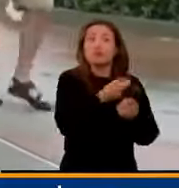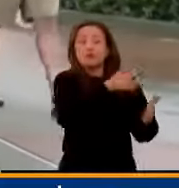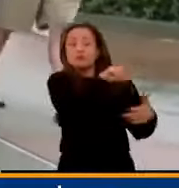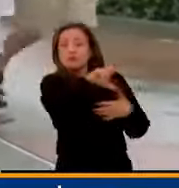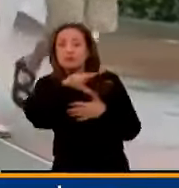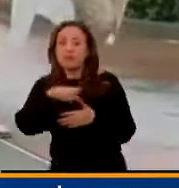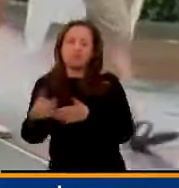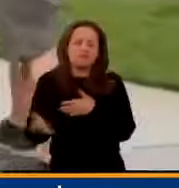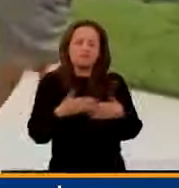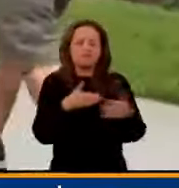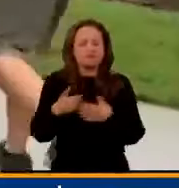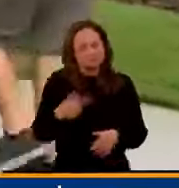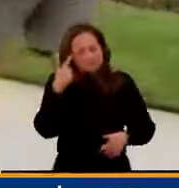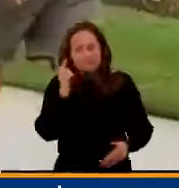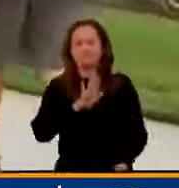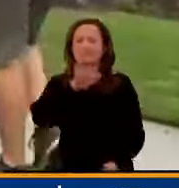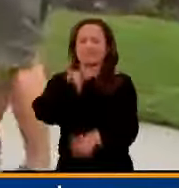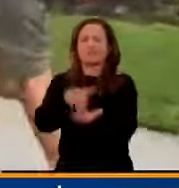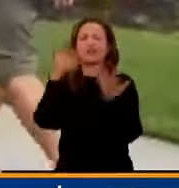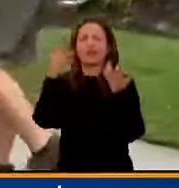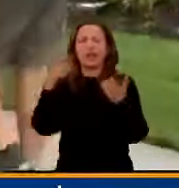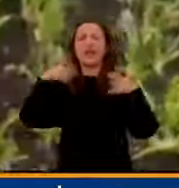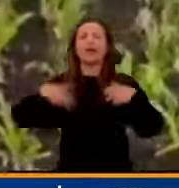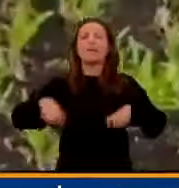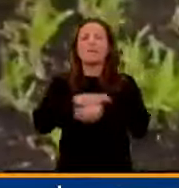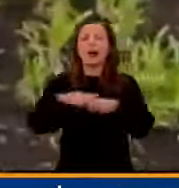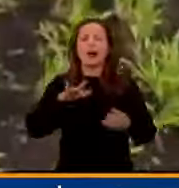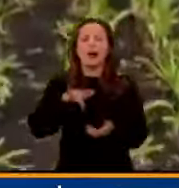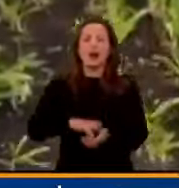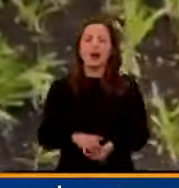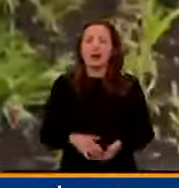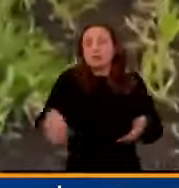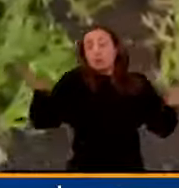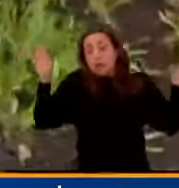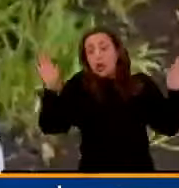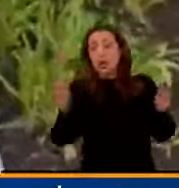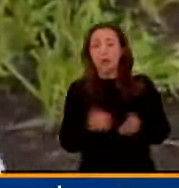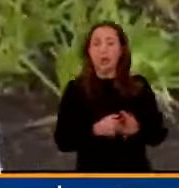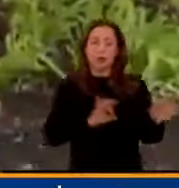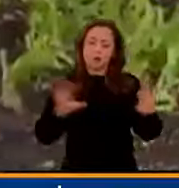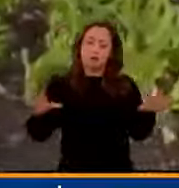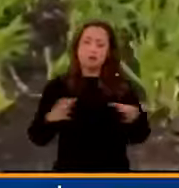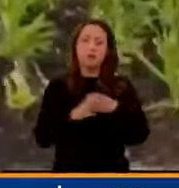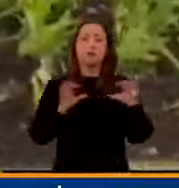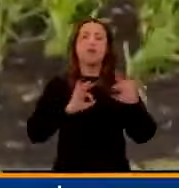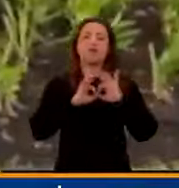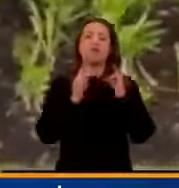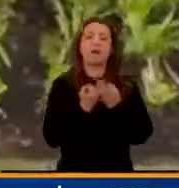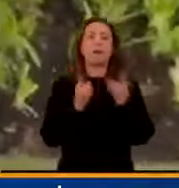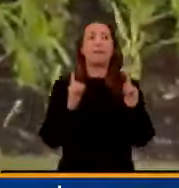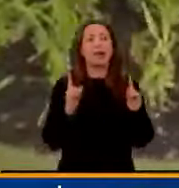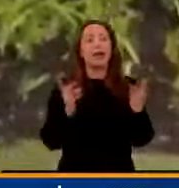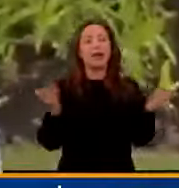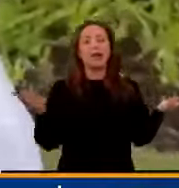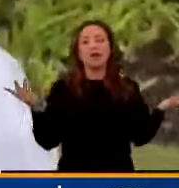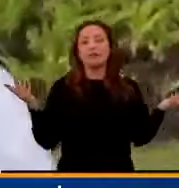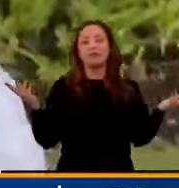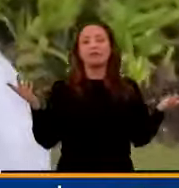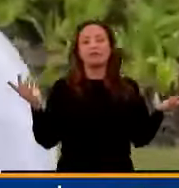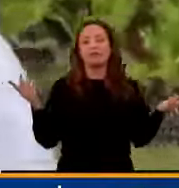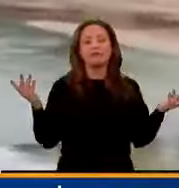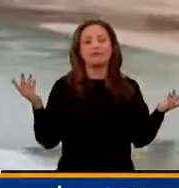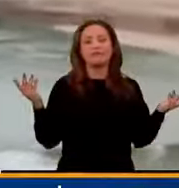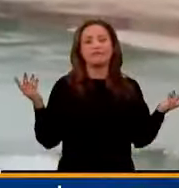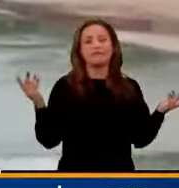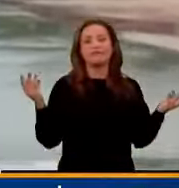valió para desistir de visitar los parques temáticos. Bueno, estamos preparados como familia, pero no va a pasar hasta más por